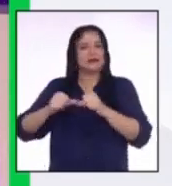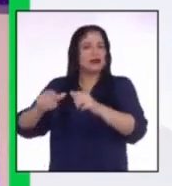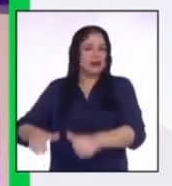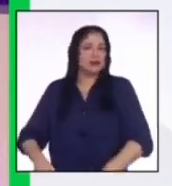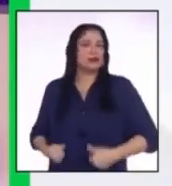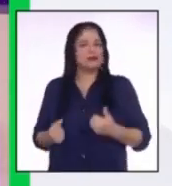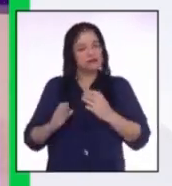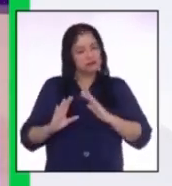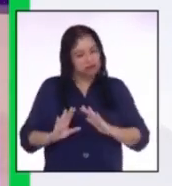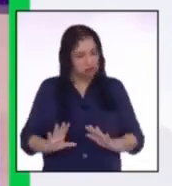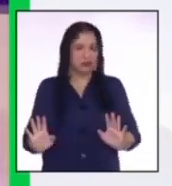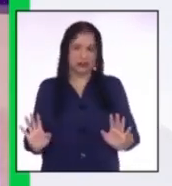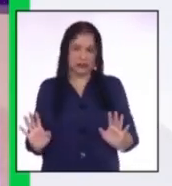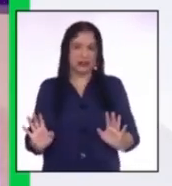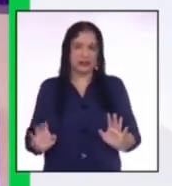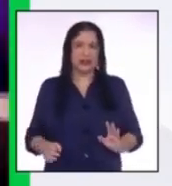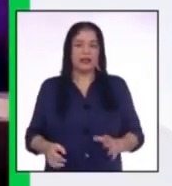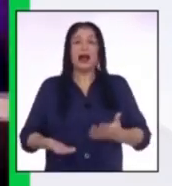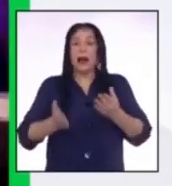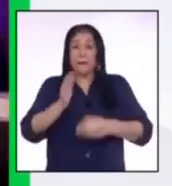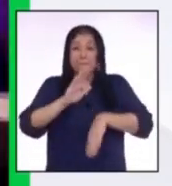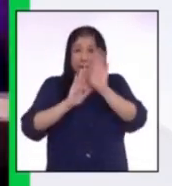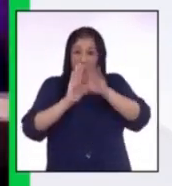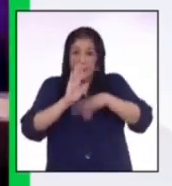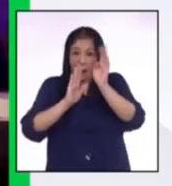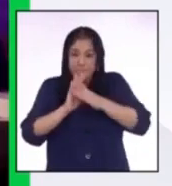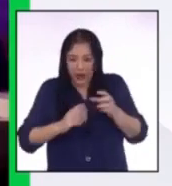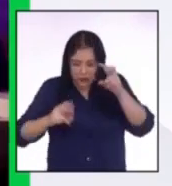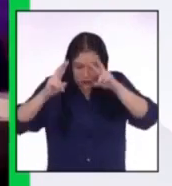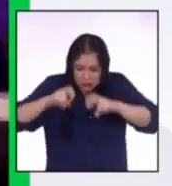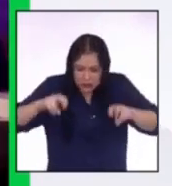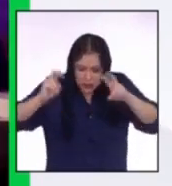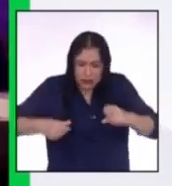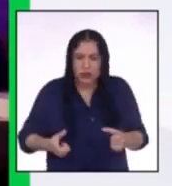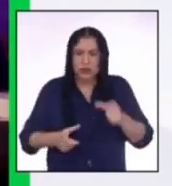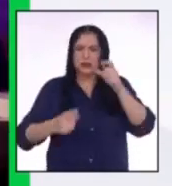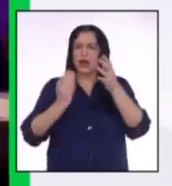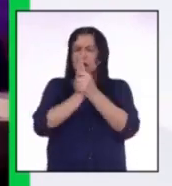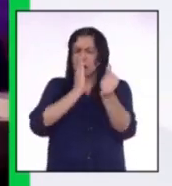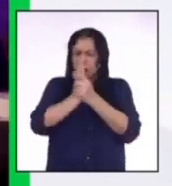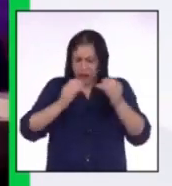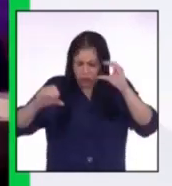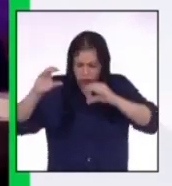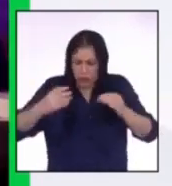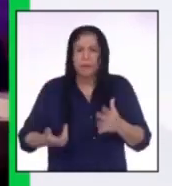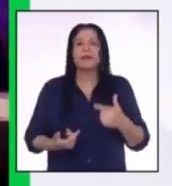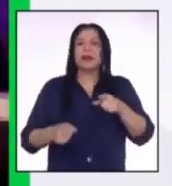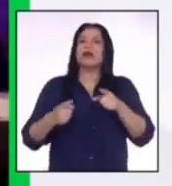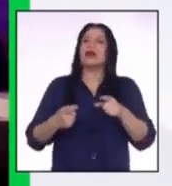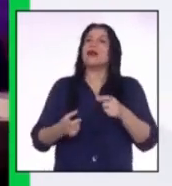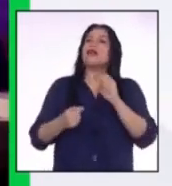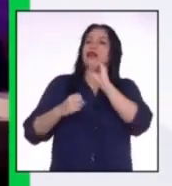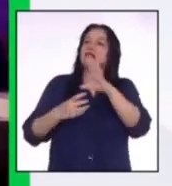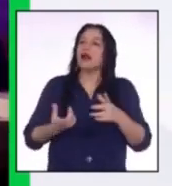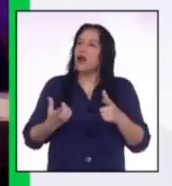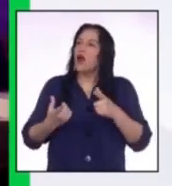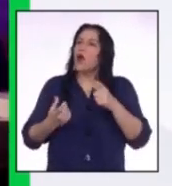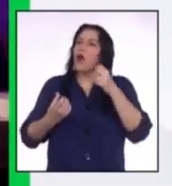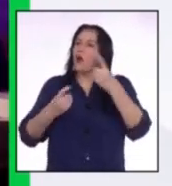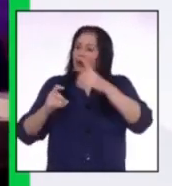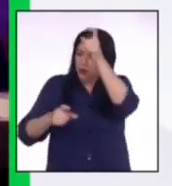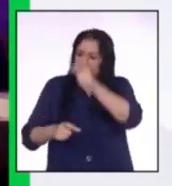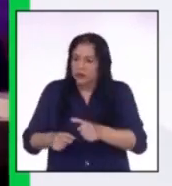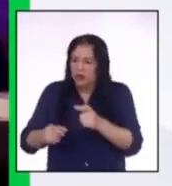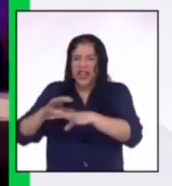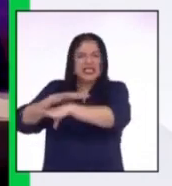con tranquilidad cada vez hay más estudios científicos que nos muestran lo que ya sabíamos que pasarte por la naturaleza te reducen los